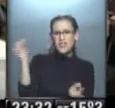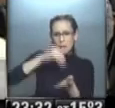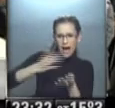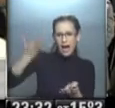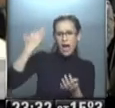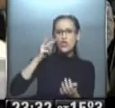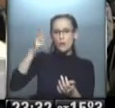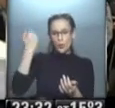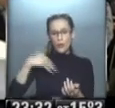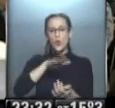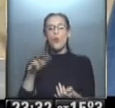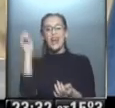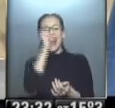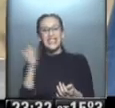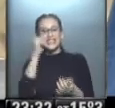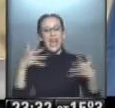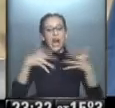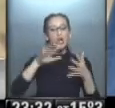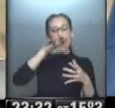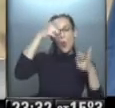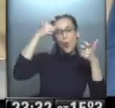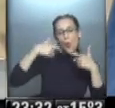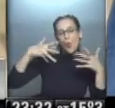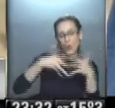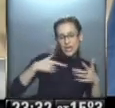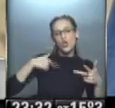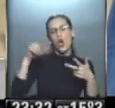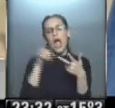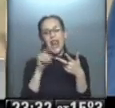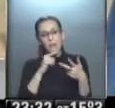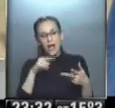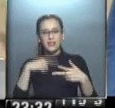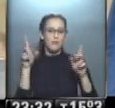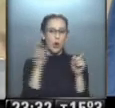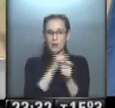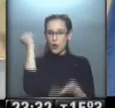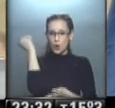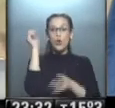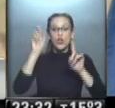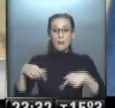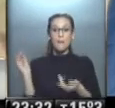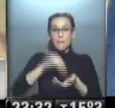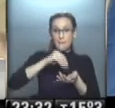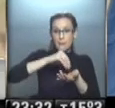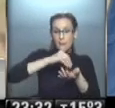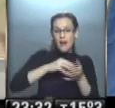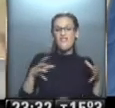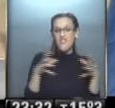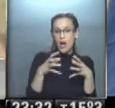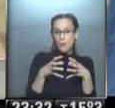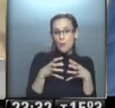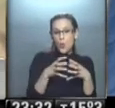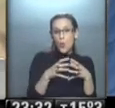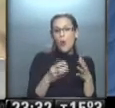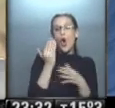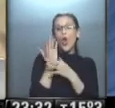2009. En Grecia, Reino Unido y Alemania, países afectados por los ajustes, también ganan más popularidad los partidos neonazis y